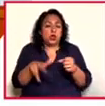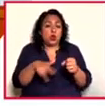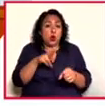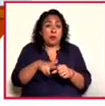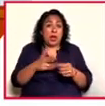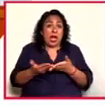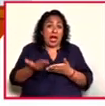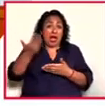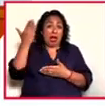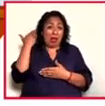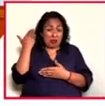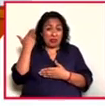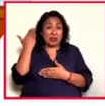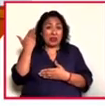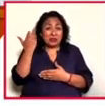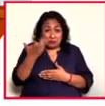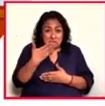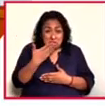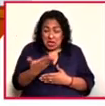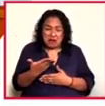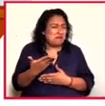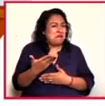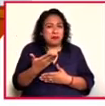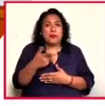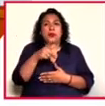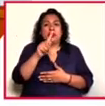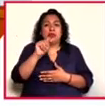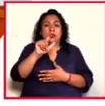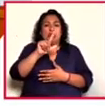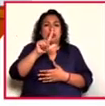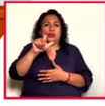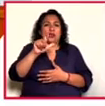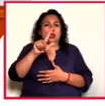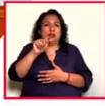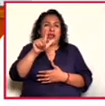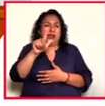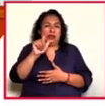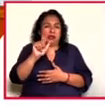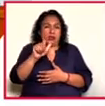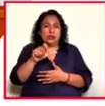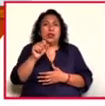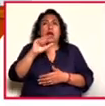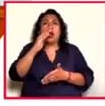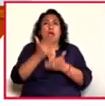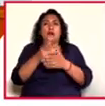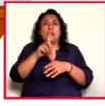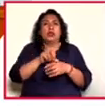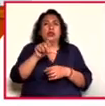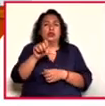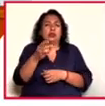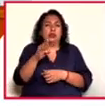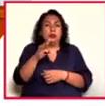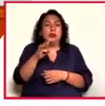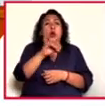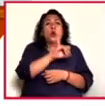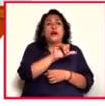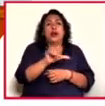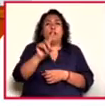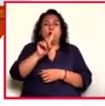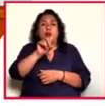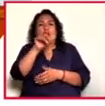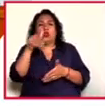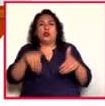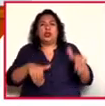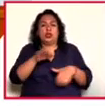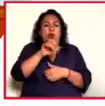viviendo era muy buena. Texel, Texas tendrá temporada hasta el 16 de mayo, de jueves a domingo, en el Teatro El Galeón